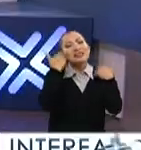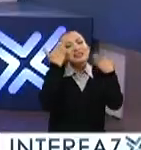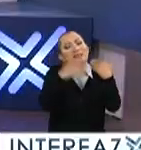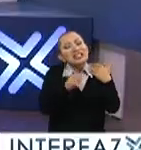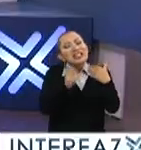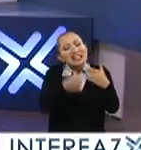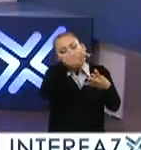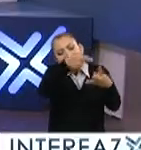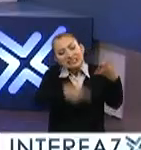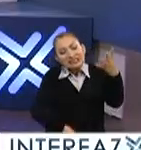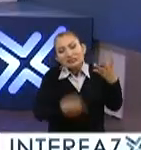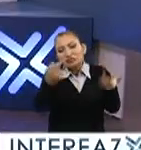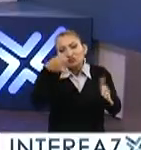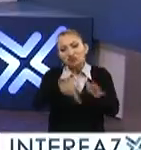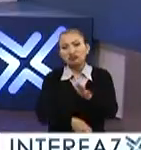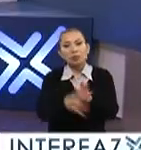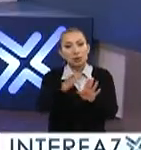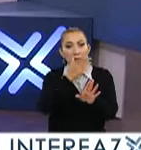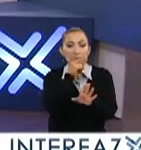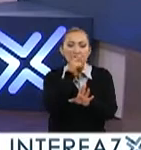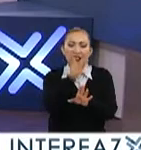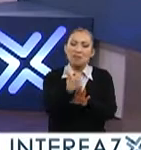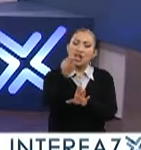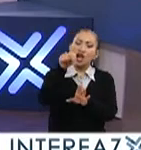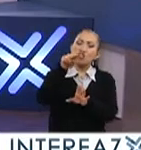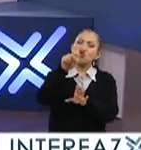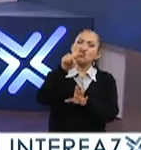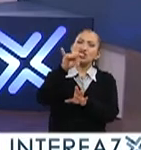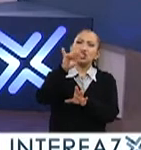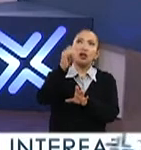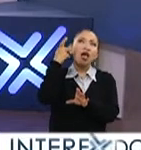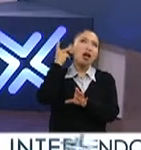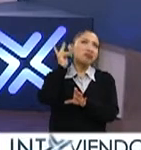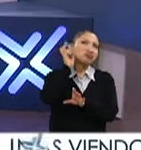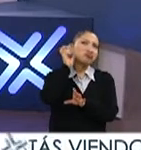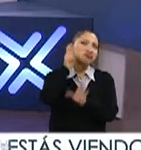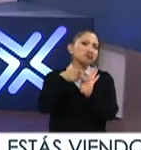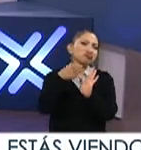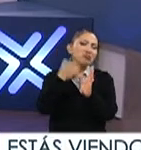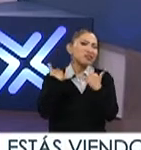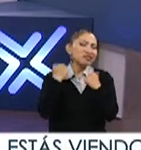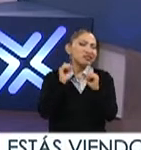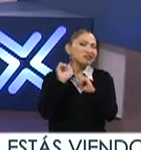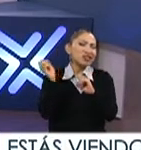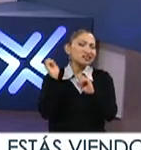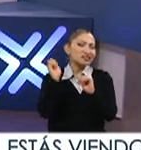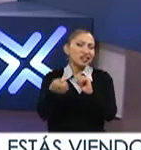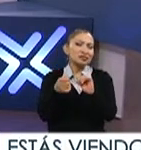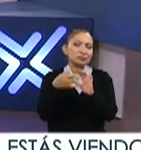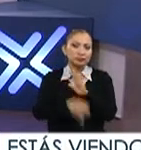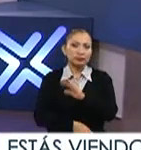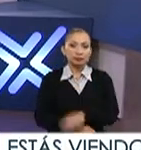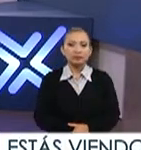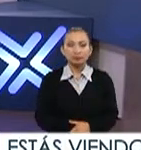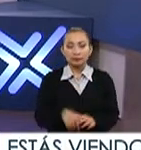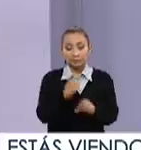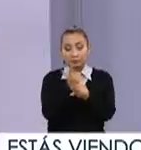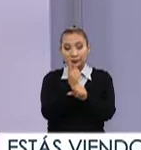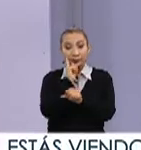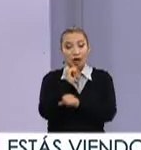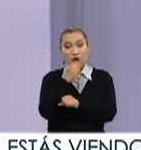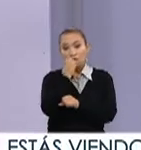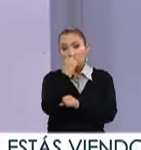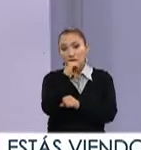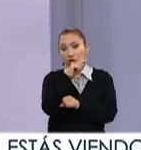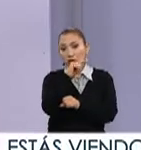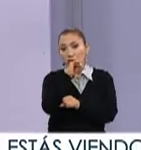son los componentes ya a profundidad, porque es una palabra que escuchamos mucho, pero a veces no entendemos la profundidad. Sí, bueno, la licenciatura en